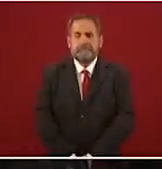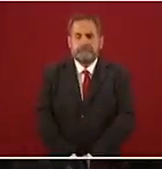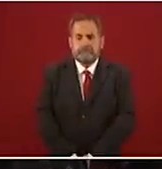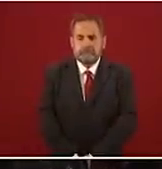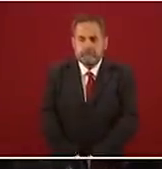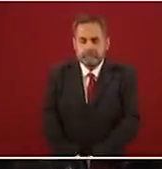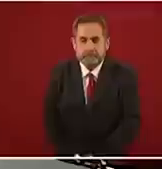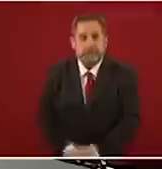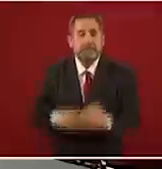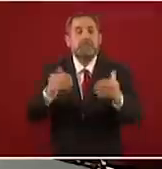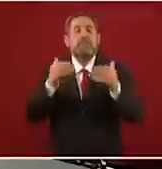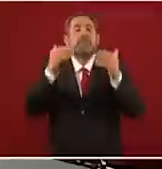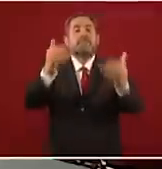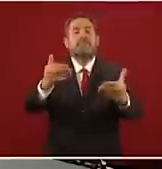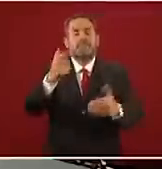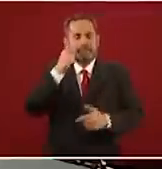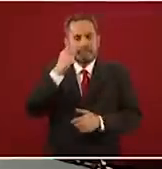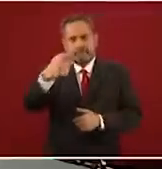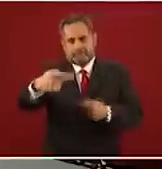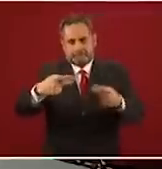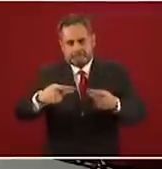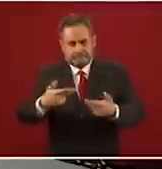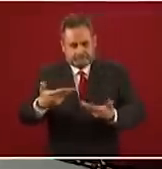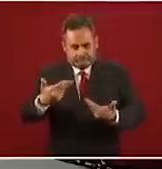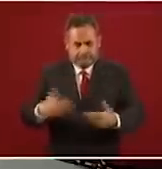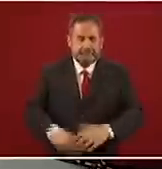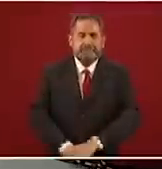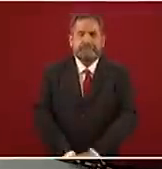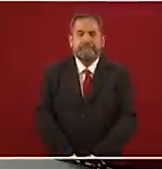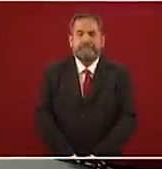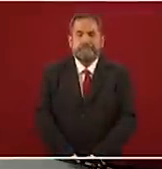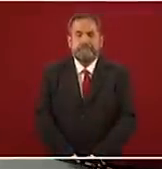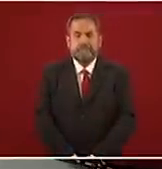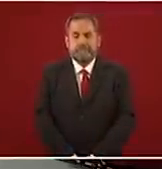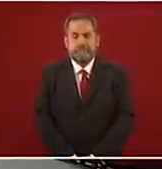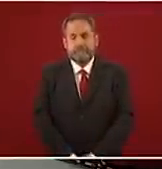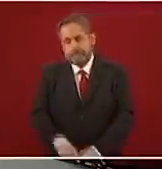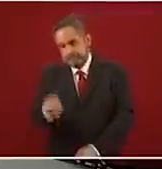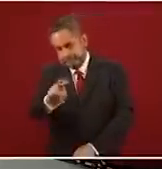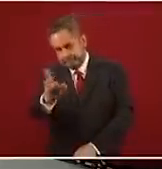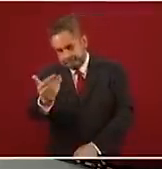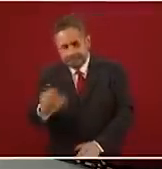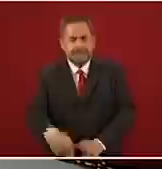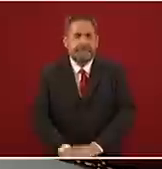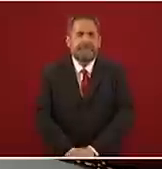Va para atrás porque ayer fue los de adelante, las compañeras.